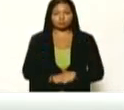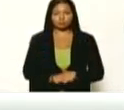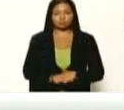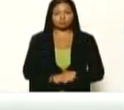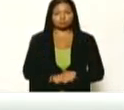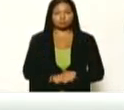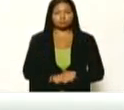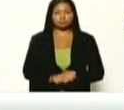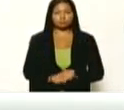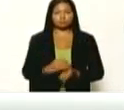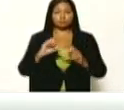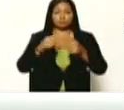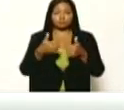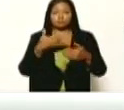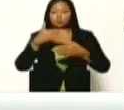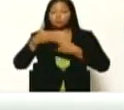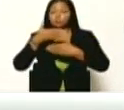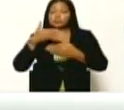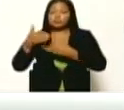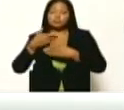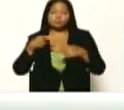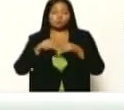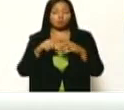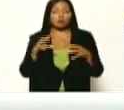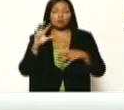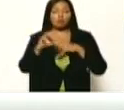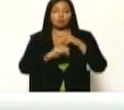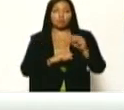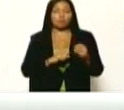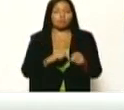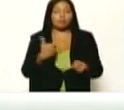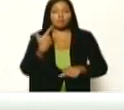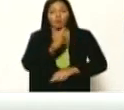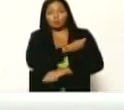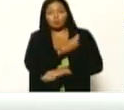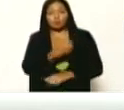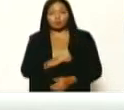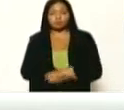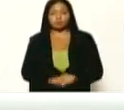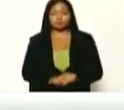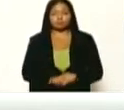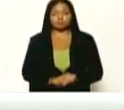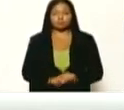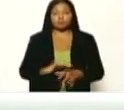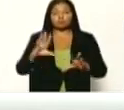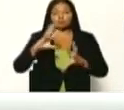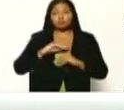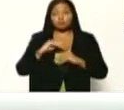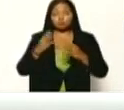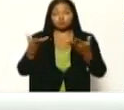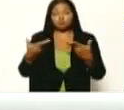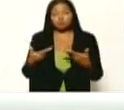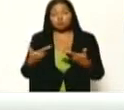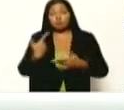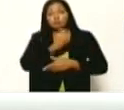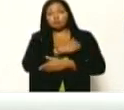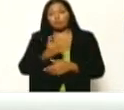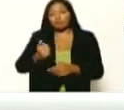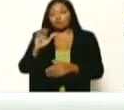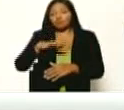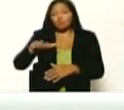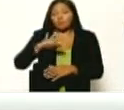iniciar conversaciones, compra de vacunas y aceptación de donaciones, venga de donde